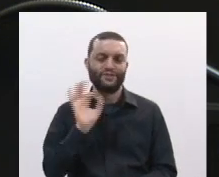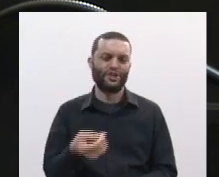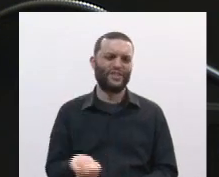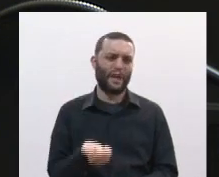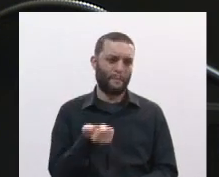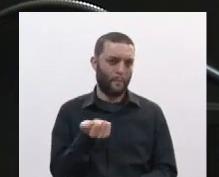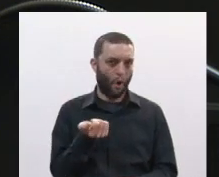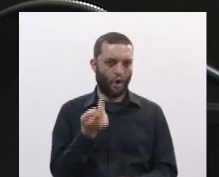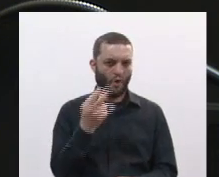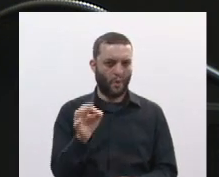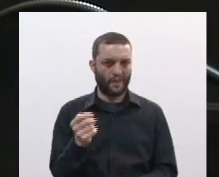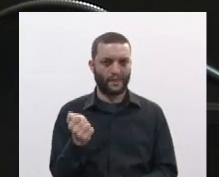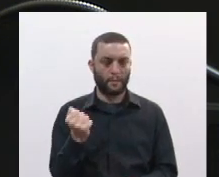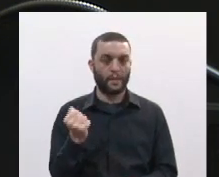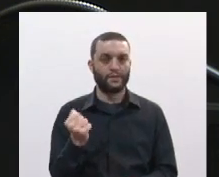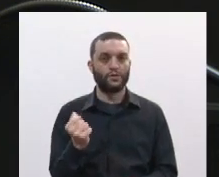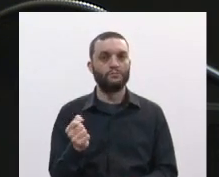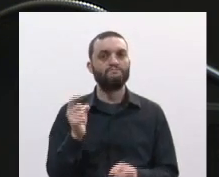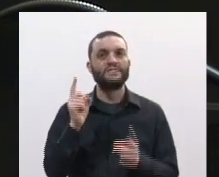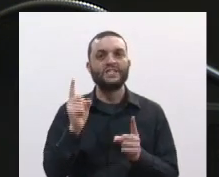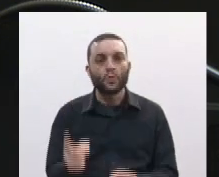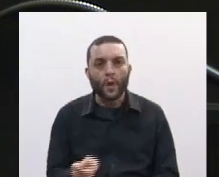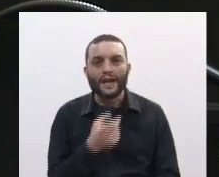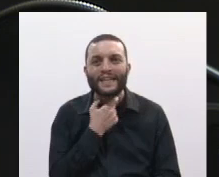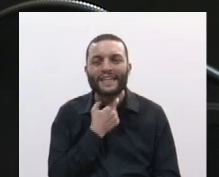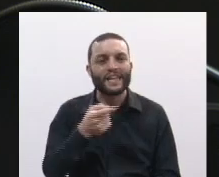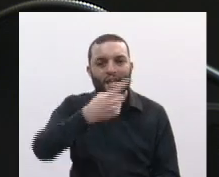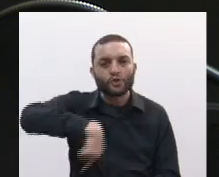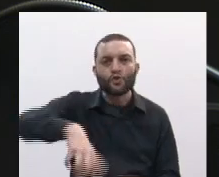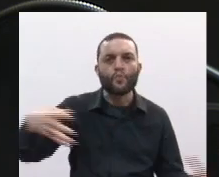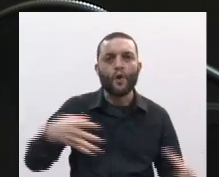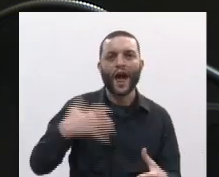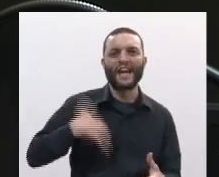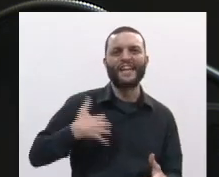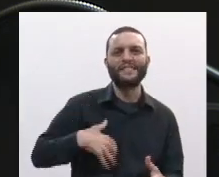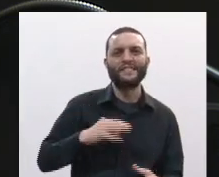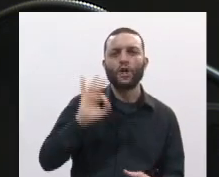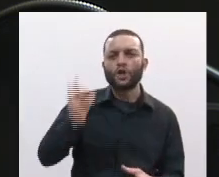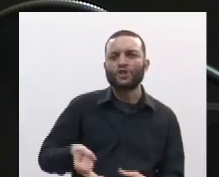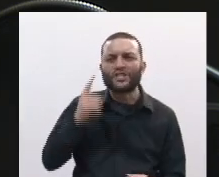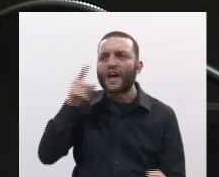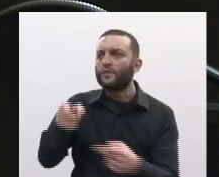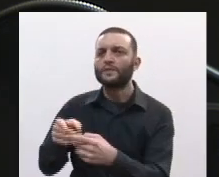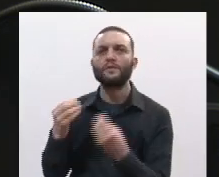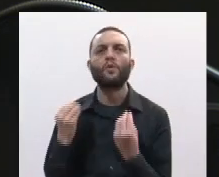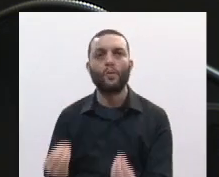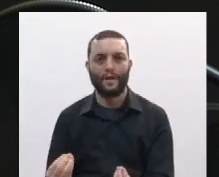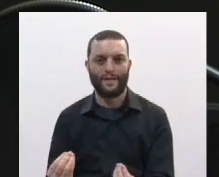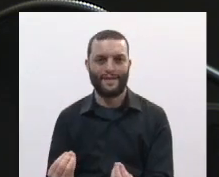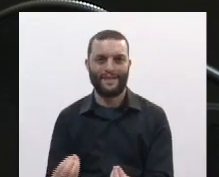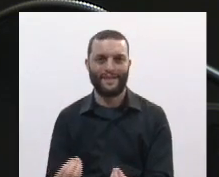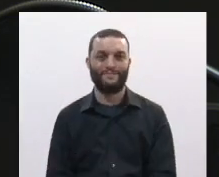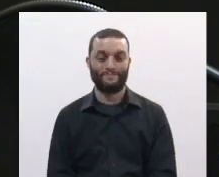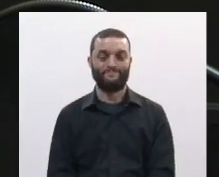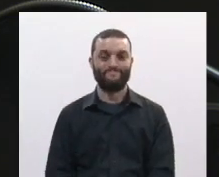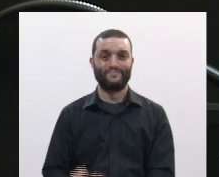poco, pero lo que quiero es que el pueblo argentino sepa hacia dónde vamos, cuáles son nuestros objetivos y